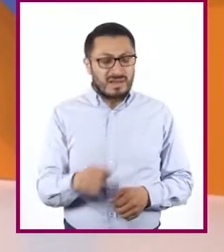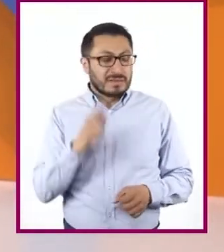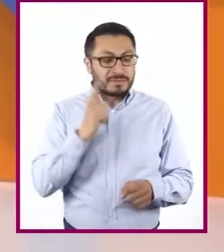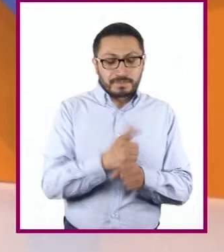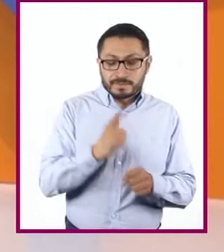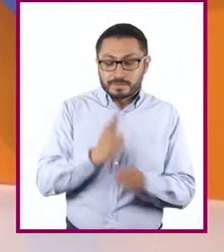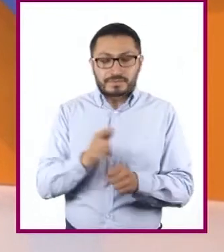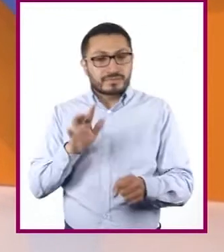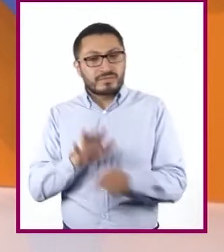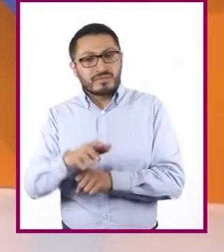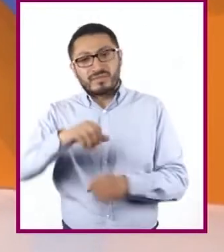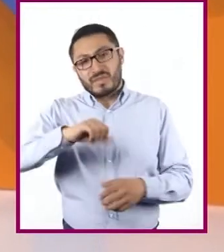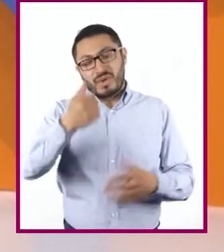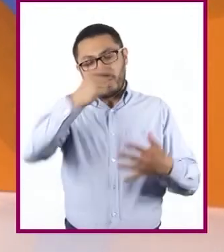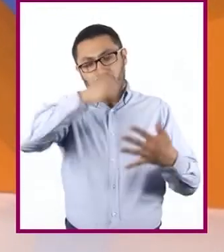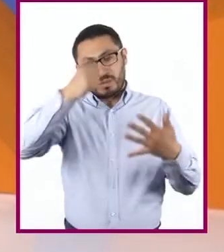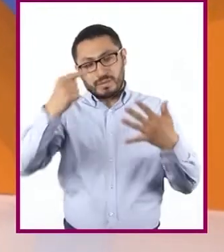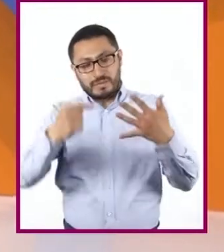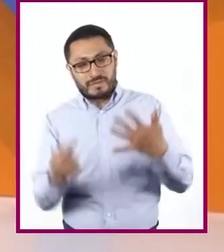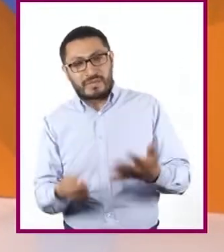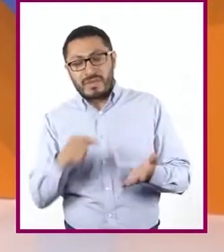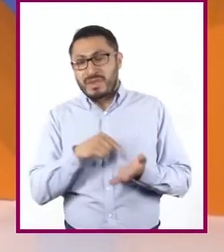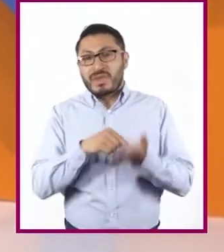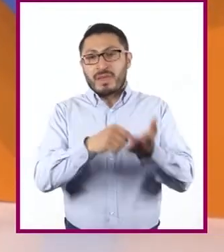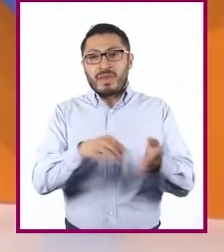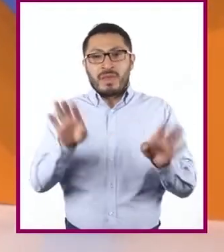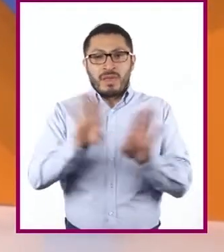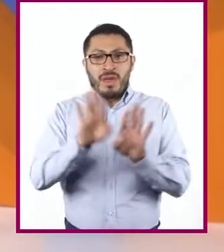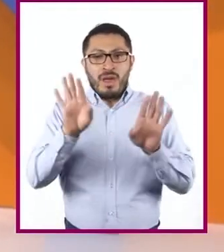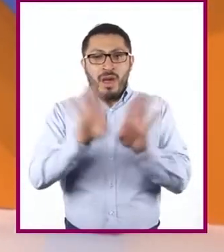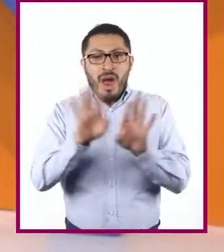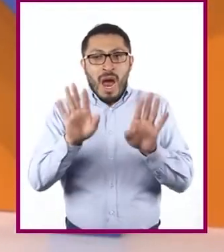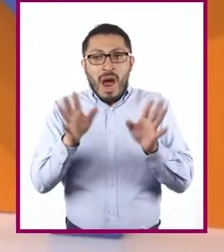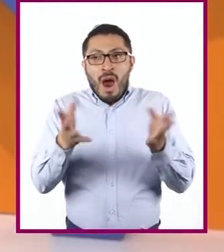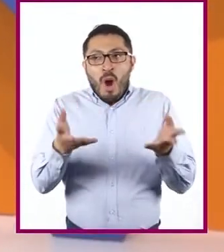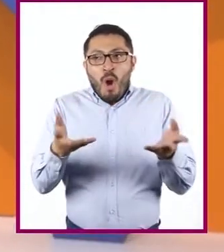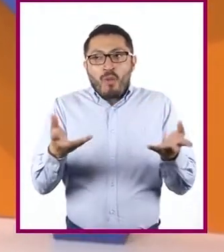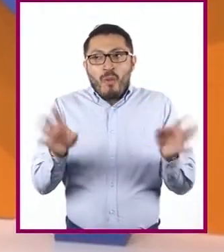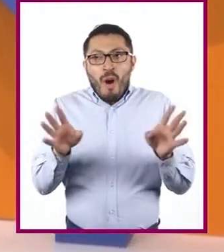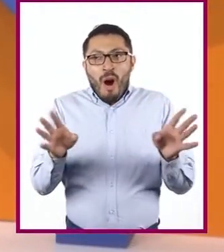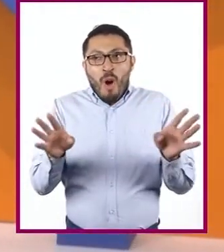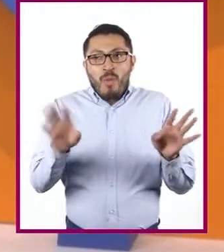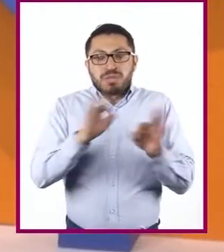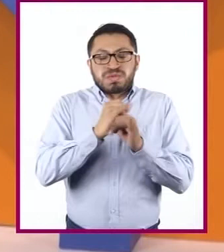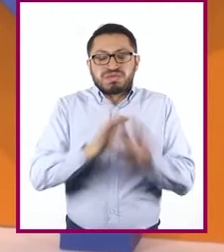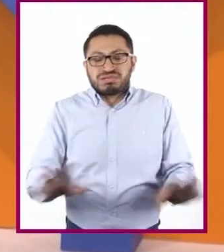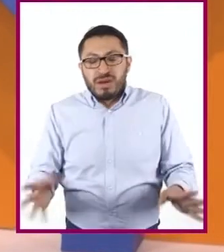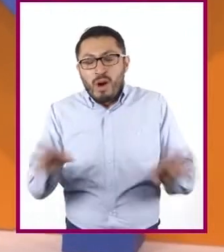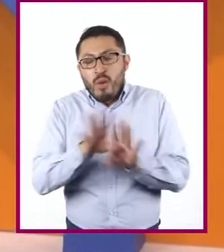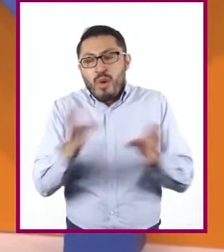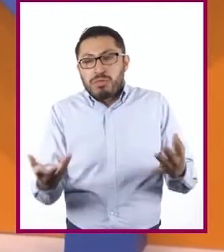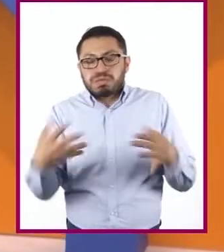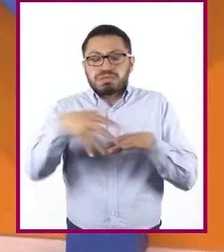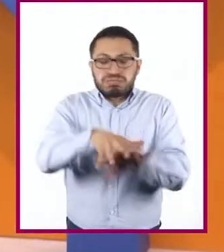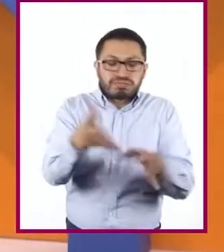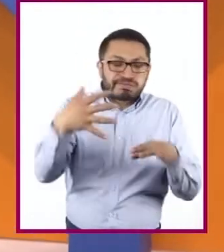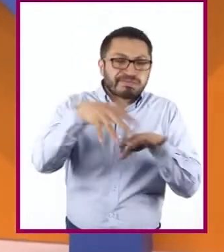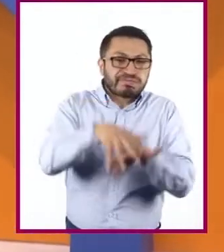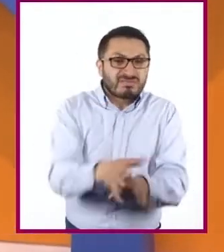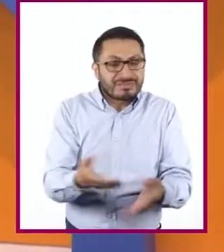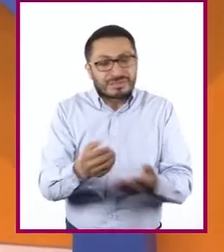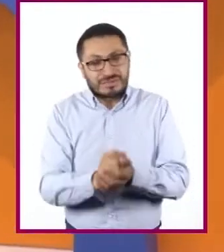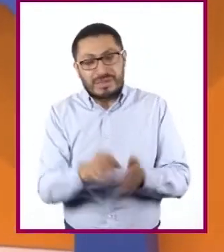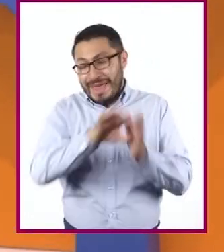datos se ofrecen y en qué sentido amplían los enunciados introductorios. Pueden ser ejemplos, explicaciones